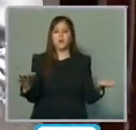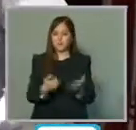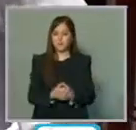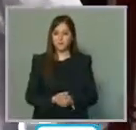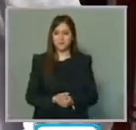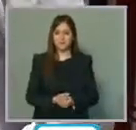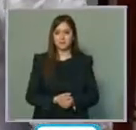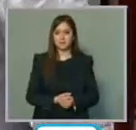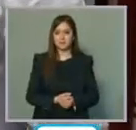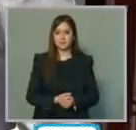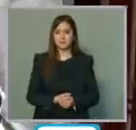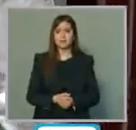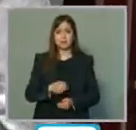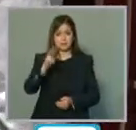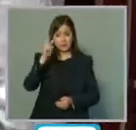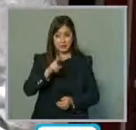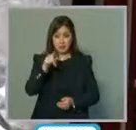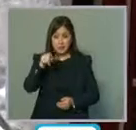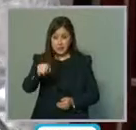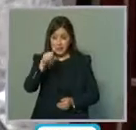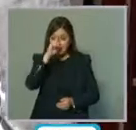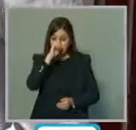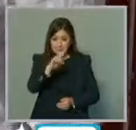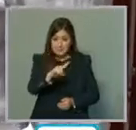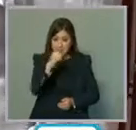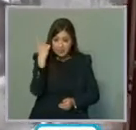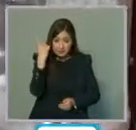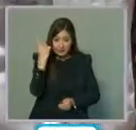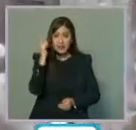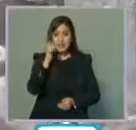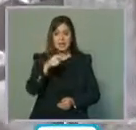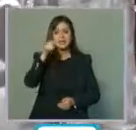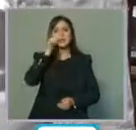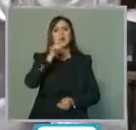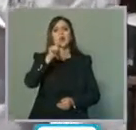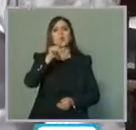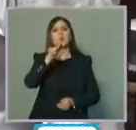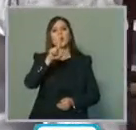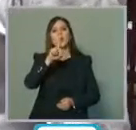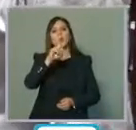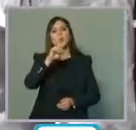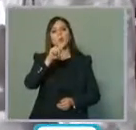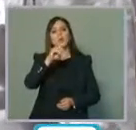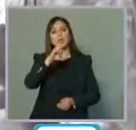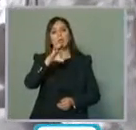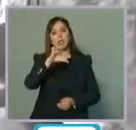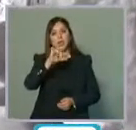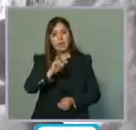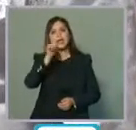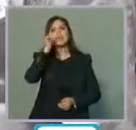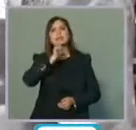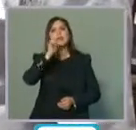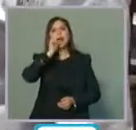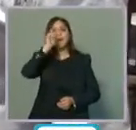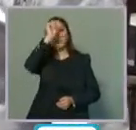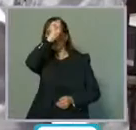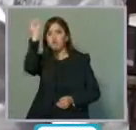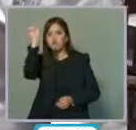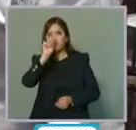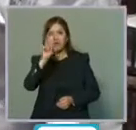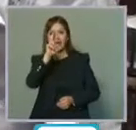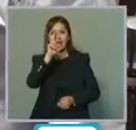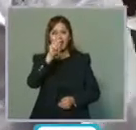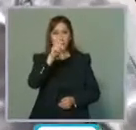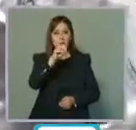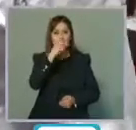maestro? Pues es un reto muy sencillo. Aquí en la ludoteca Mad Magic normalmente ponemos un reto en el pizarrón para que los recién